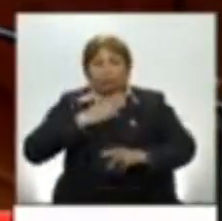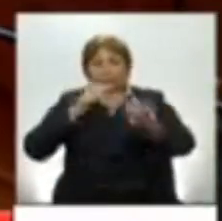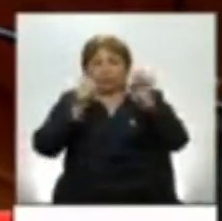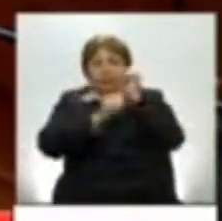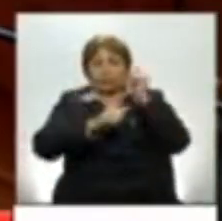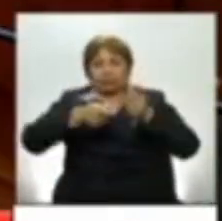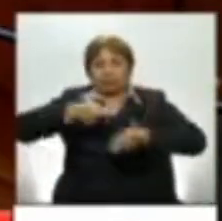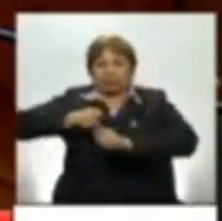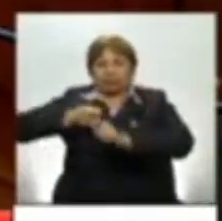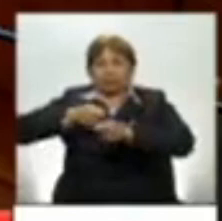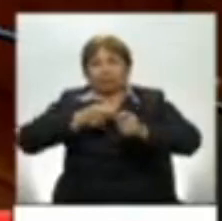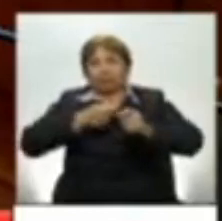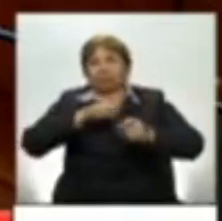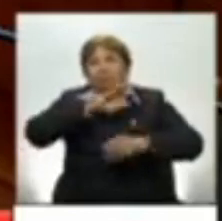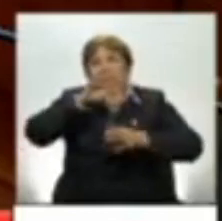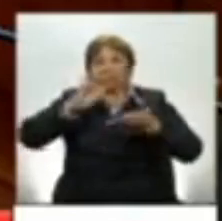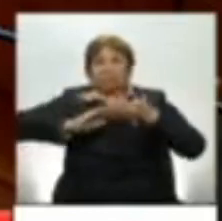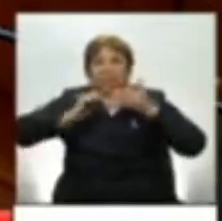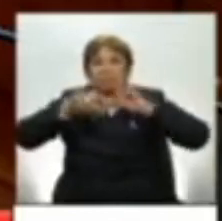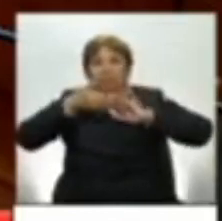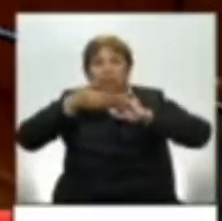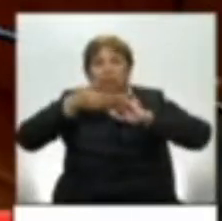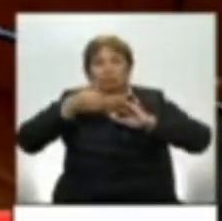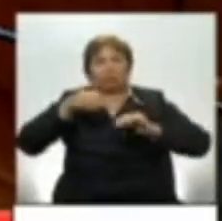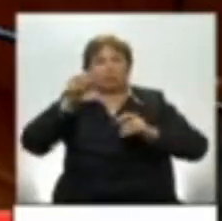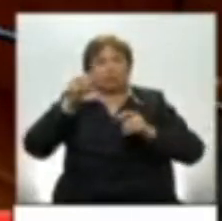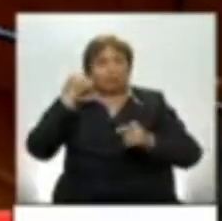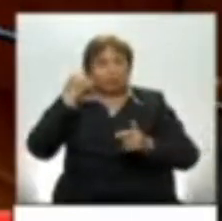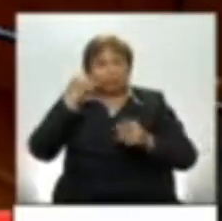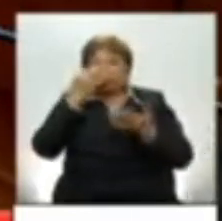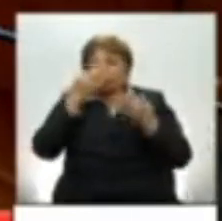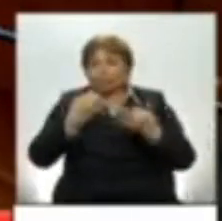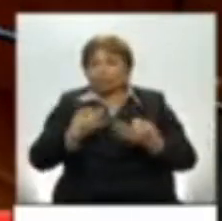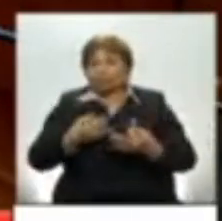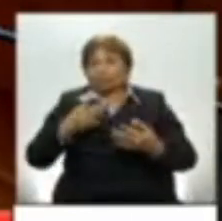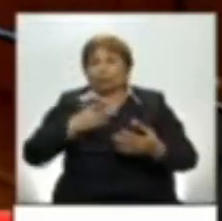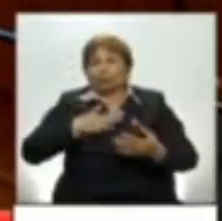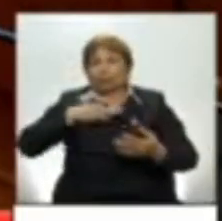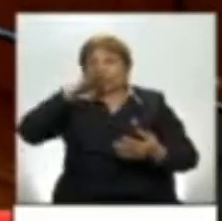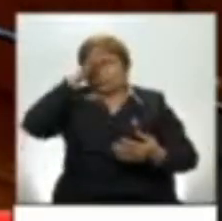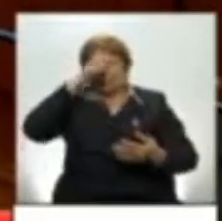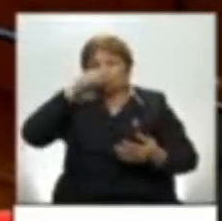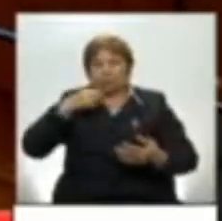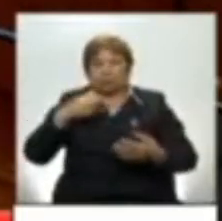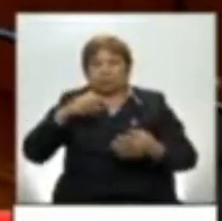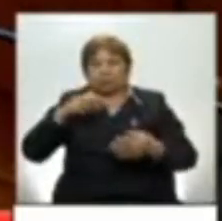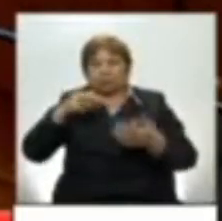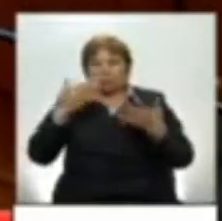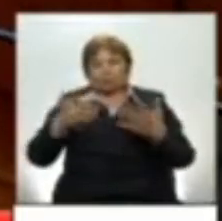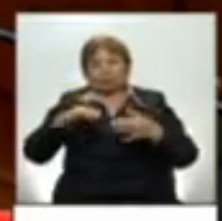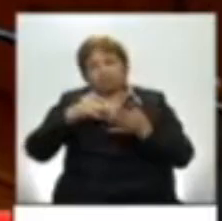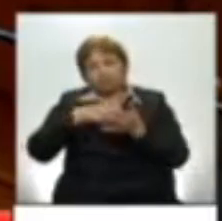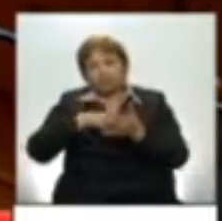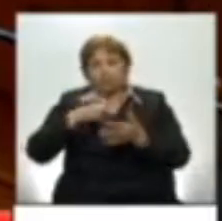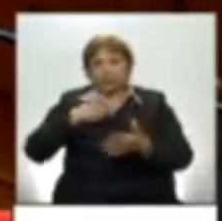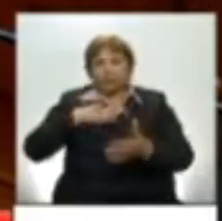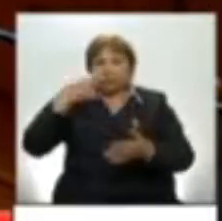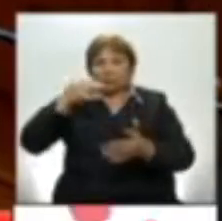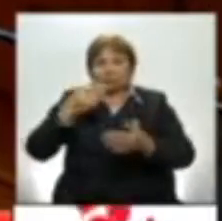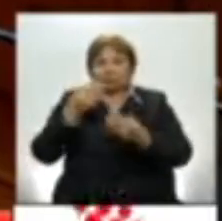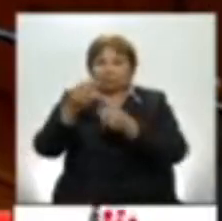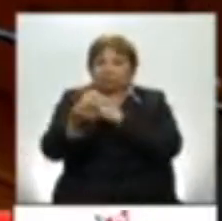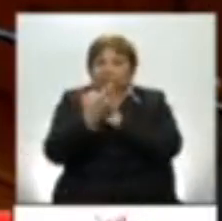del campo, por las comunidades originarias, por mi padre convaleciente, por mi madre que me enseñó a